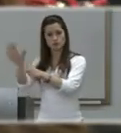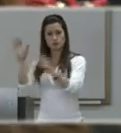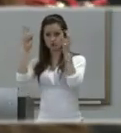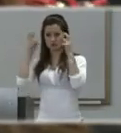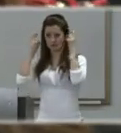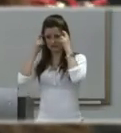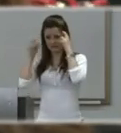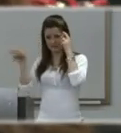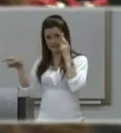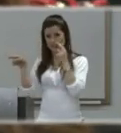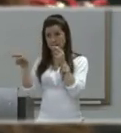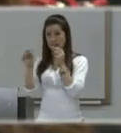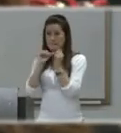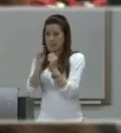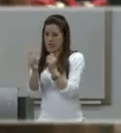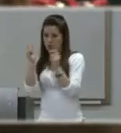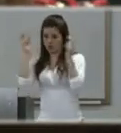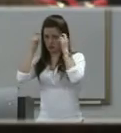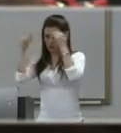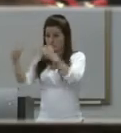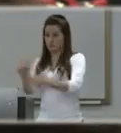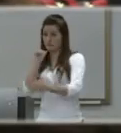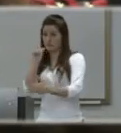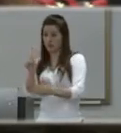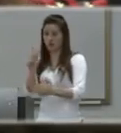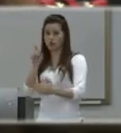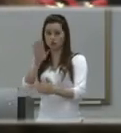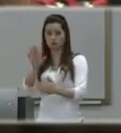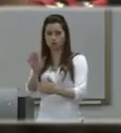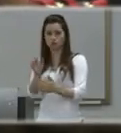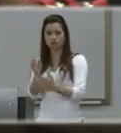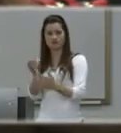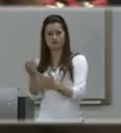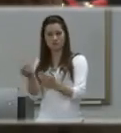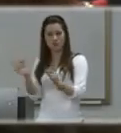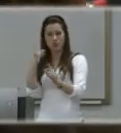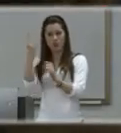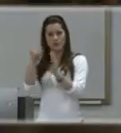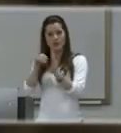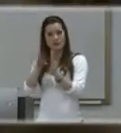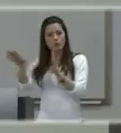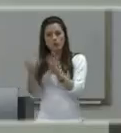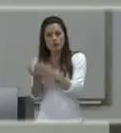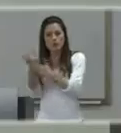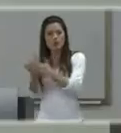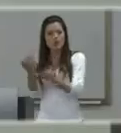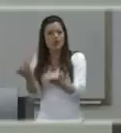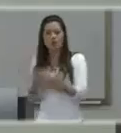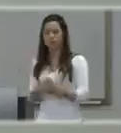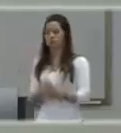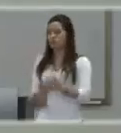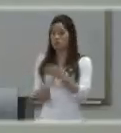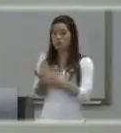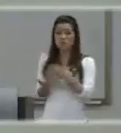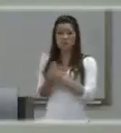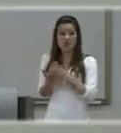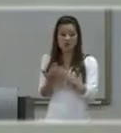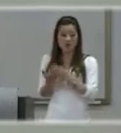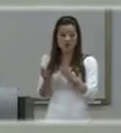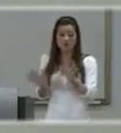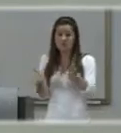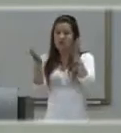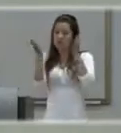más severos frente a la paternidad, ¿no? Pues, ¿qué se ha adelantado? No mucho, pero lo que puedo